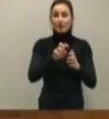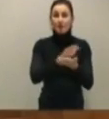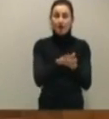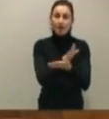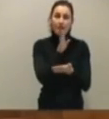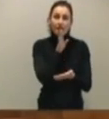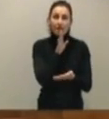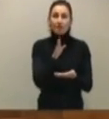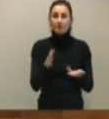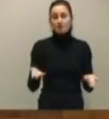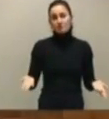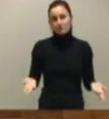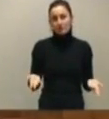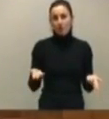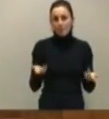asunto,